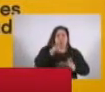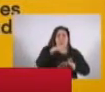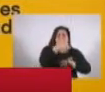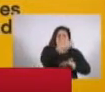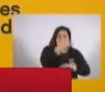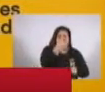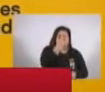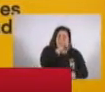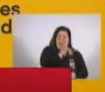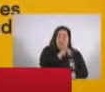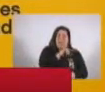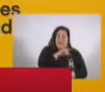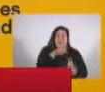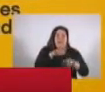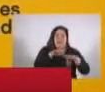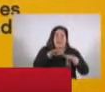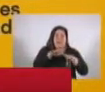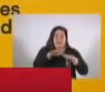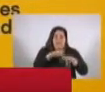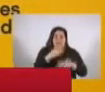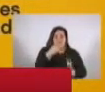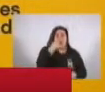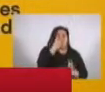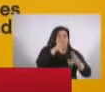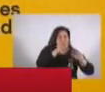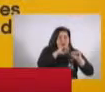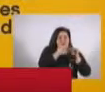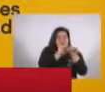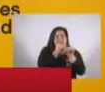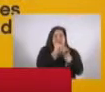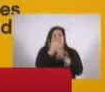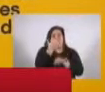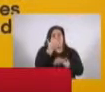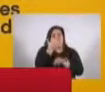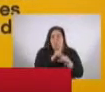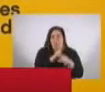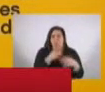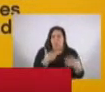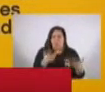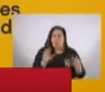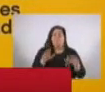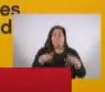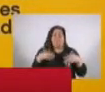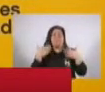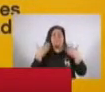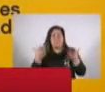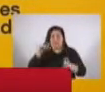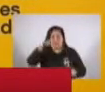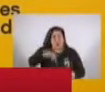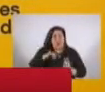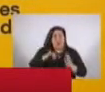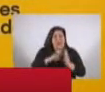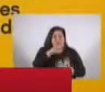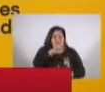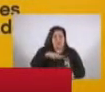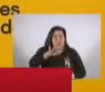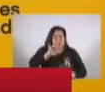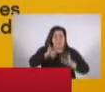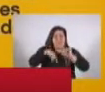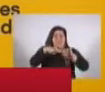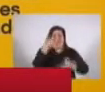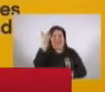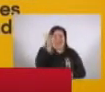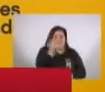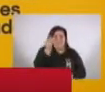prioridades, ahí sí lo pueden frenar. Los chicos del año próximo, porque esto es... Los chicos del año próximo, claro. Exactamente, si eso pasa por la legislatura bonaerense, lo más probable es que no